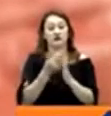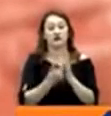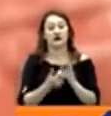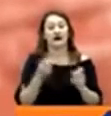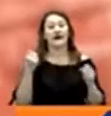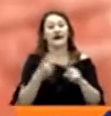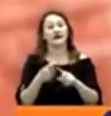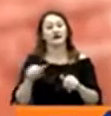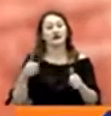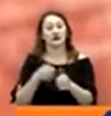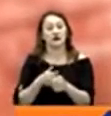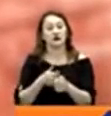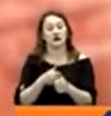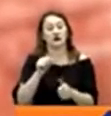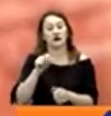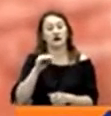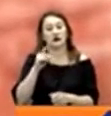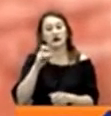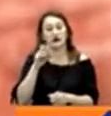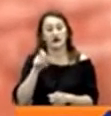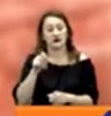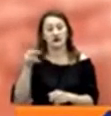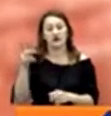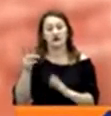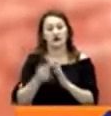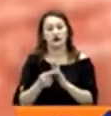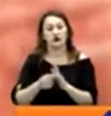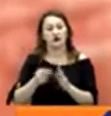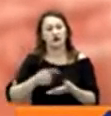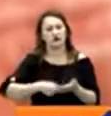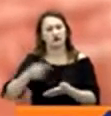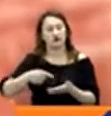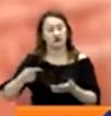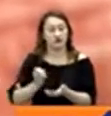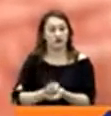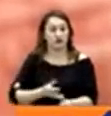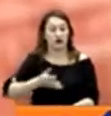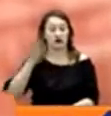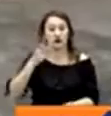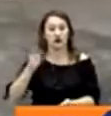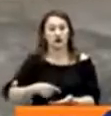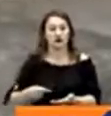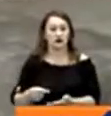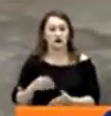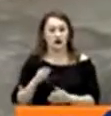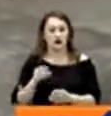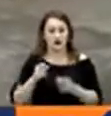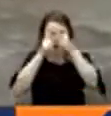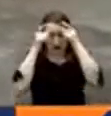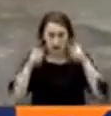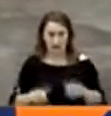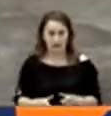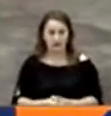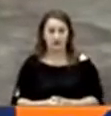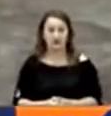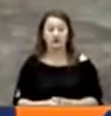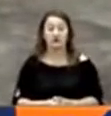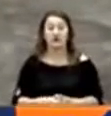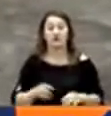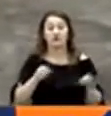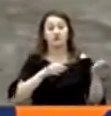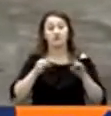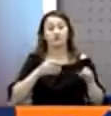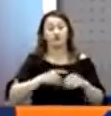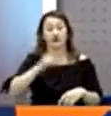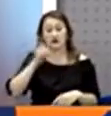Andrés Mallorquín, quien es cuestionado con su esposa por millonarios contratos suscritos con el Estado. El director del DAPRE, Víctor Muñoz, explicó la